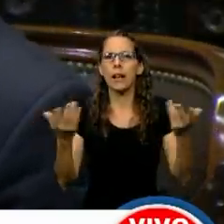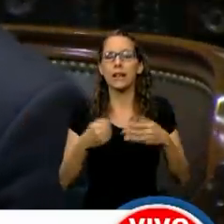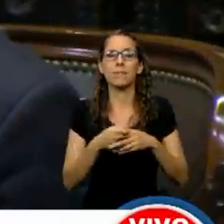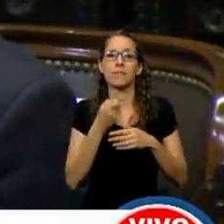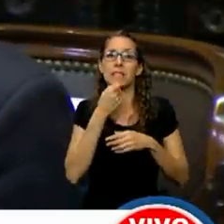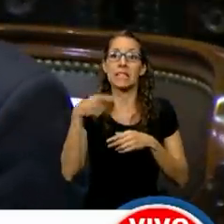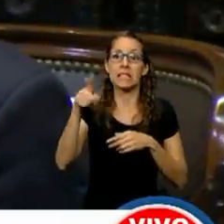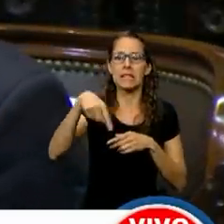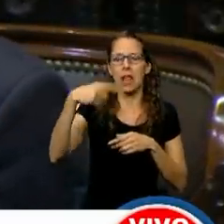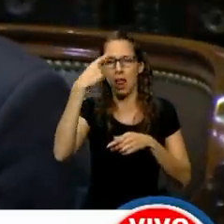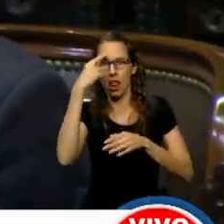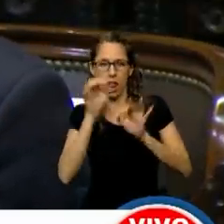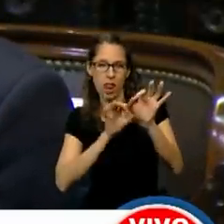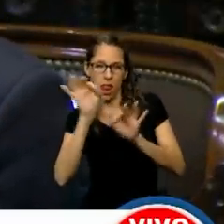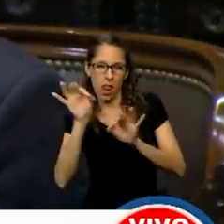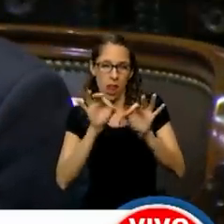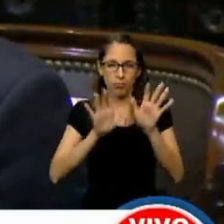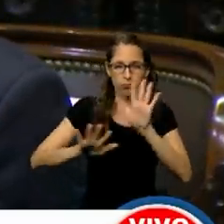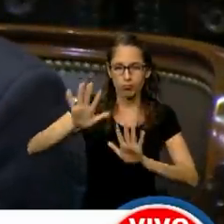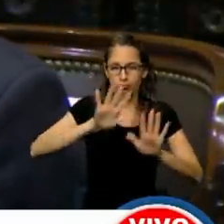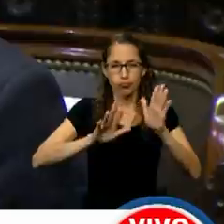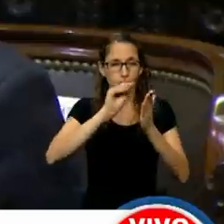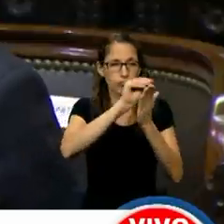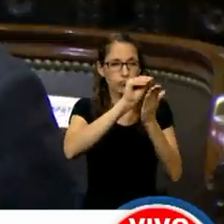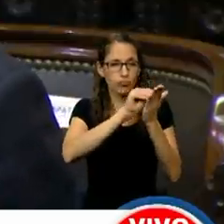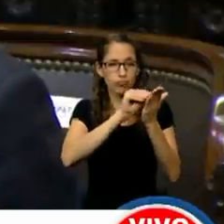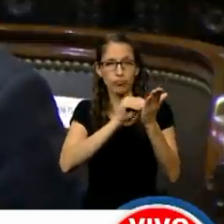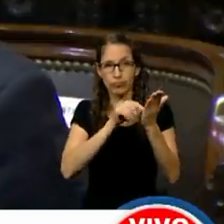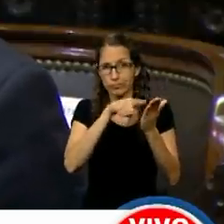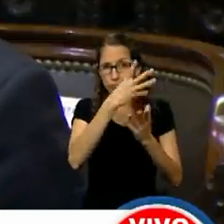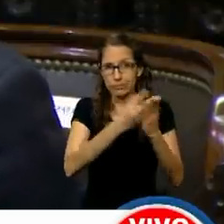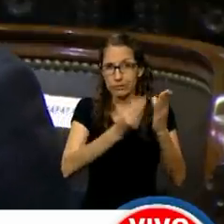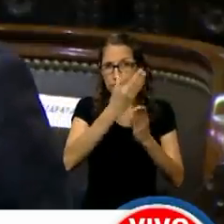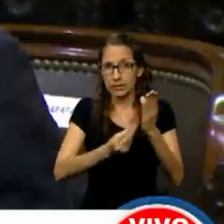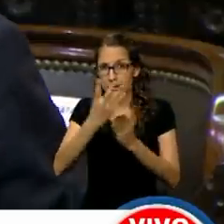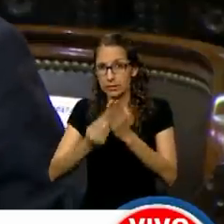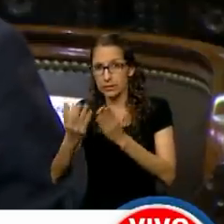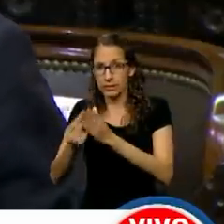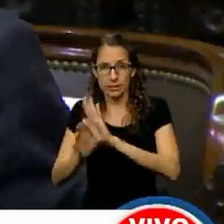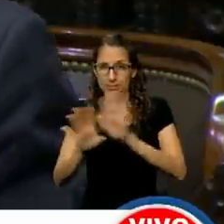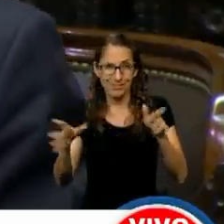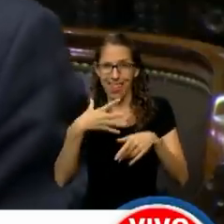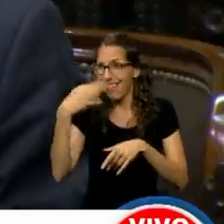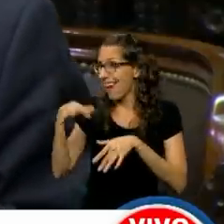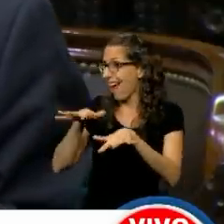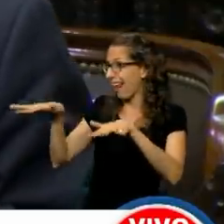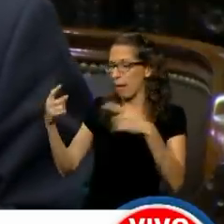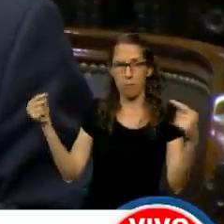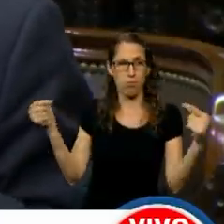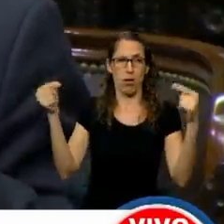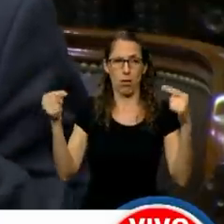estimaciones que contienen este trabajo son incorrectas son apartadas la realidad son